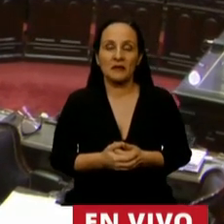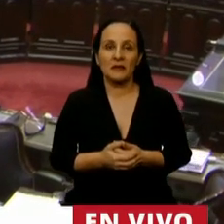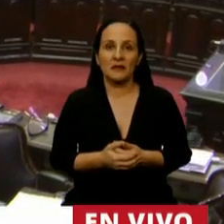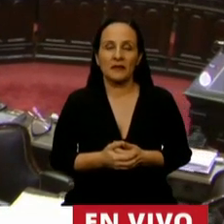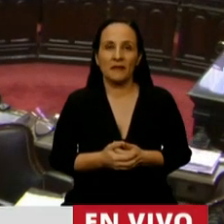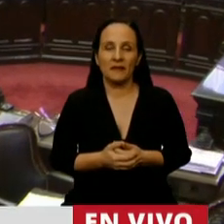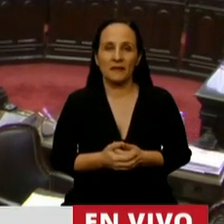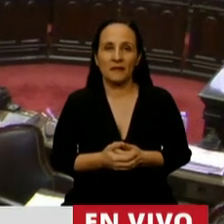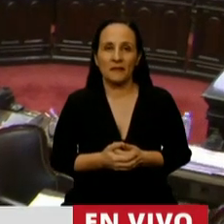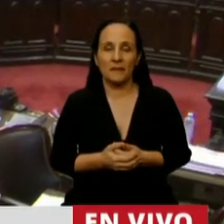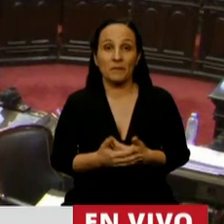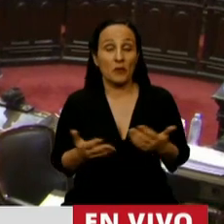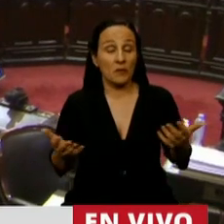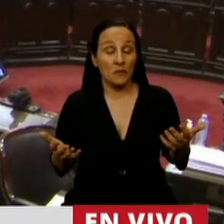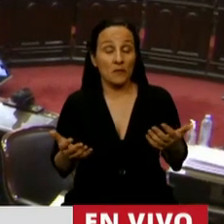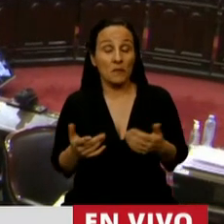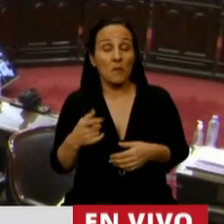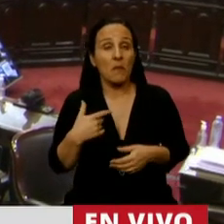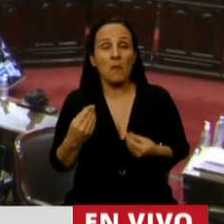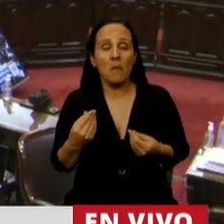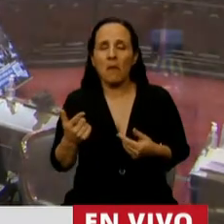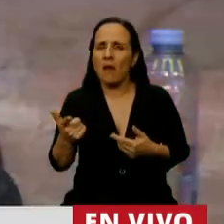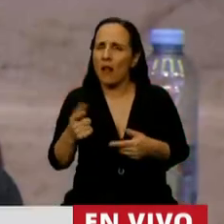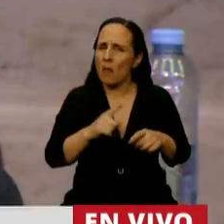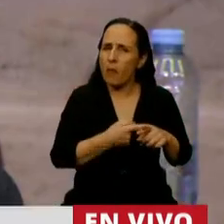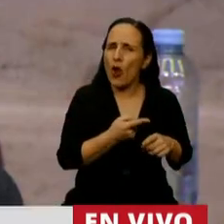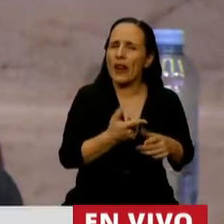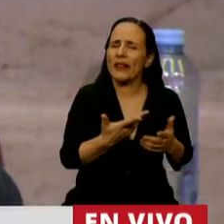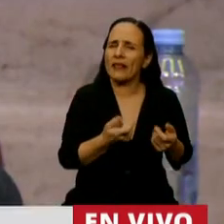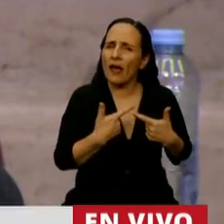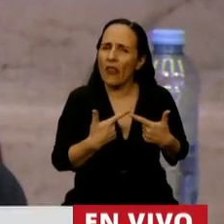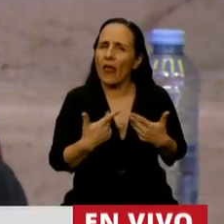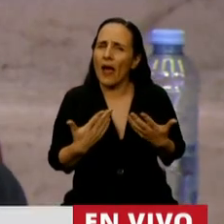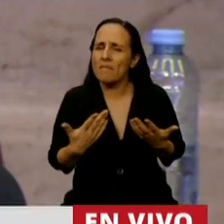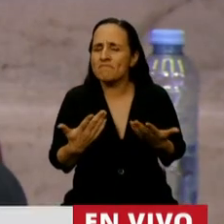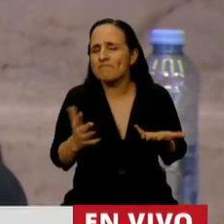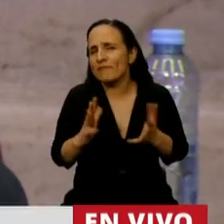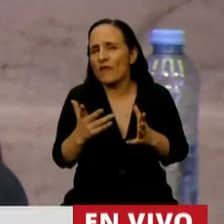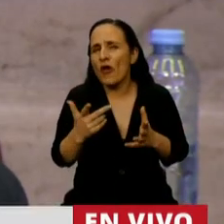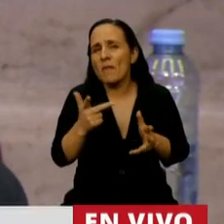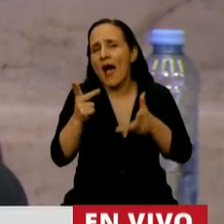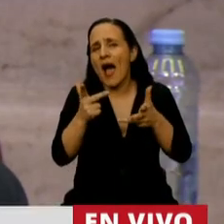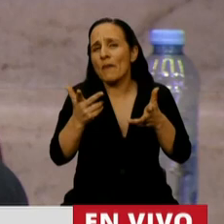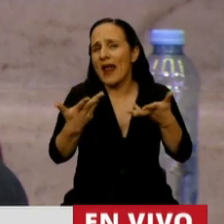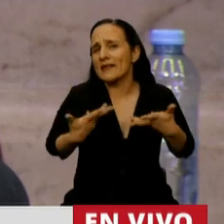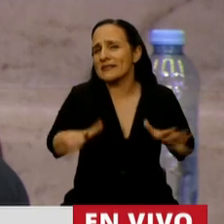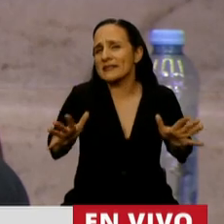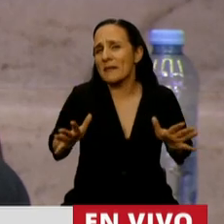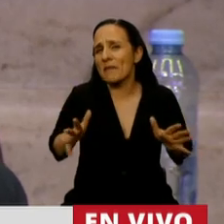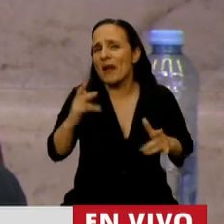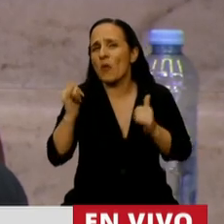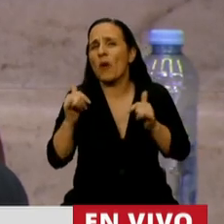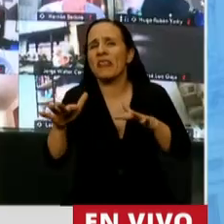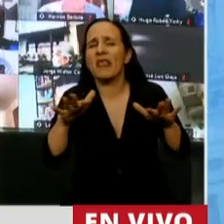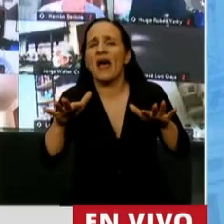política porque permite en palabras simples poner cuál es la realidad de la